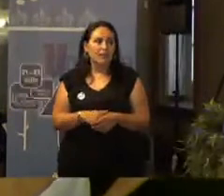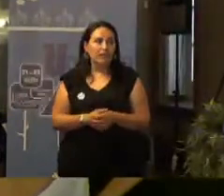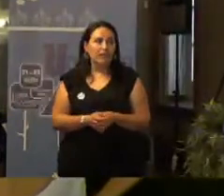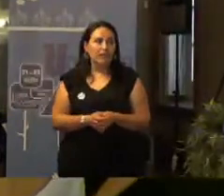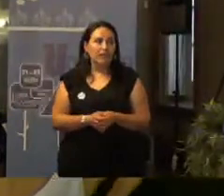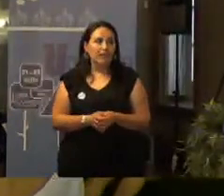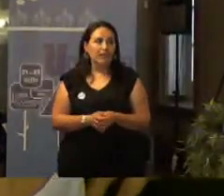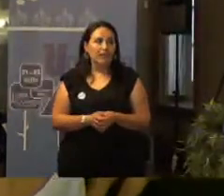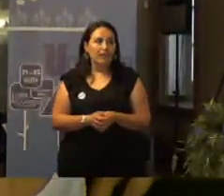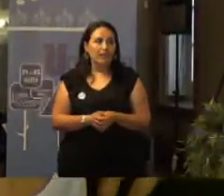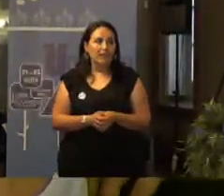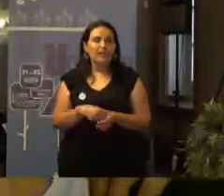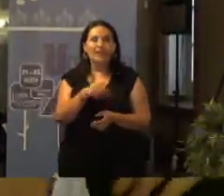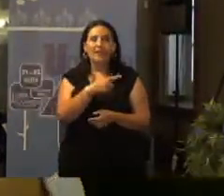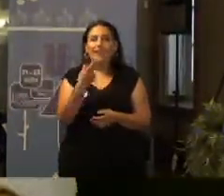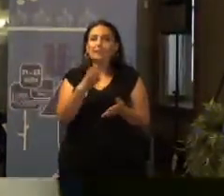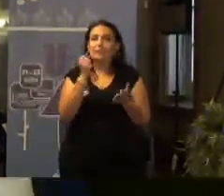É um sinal de coerência.